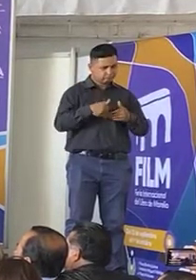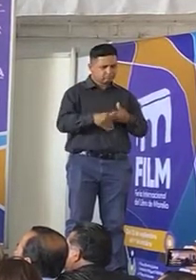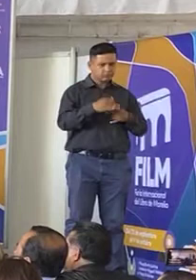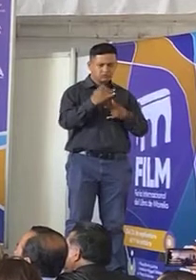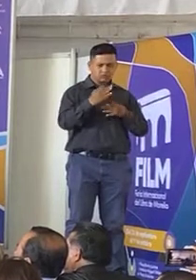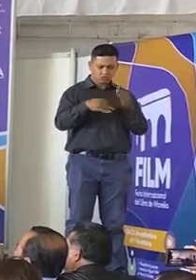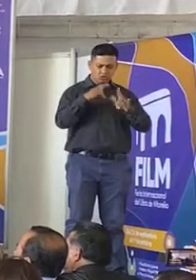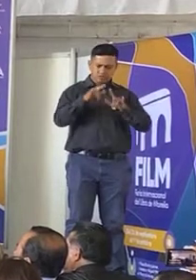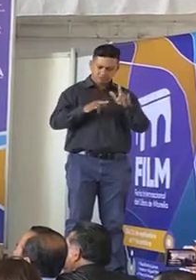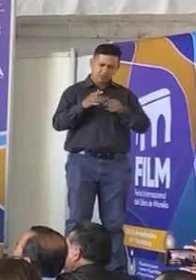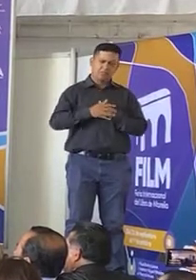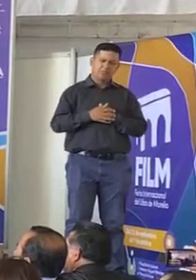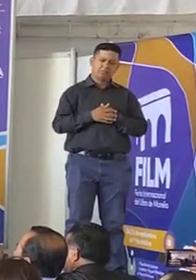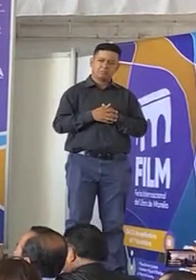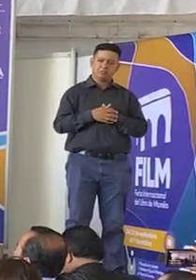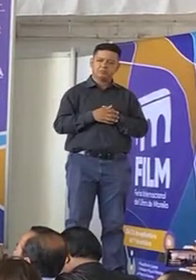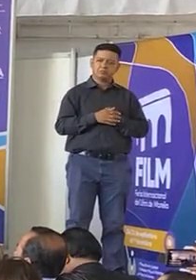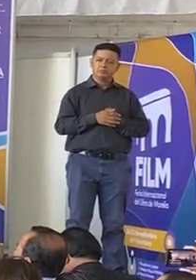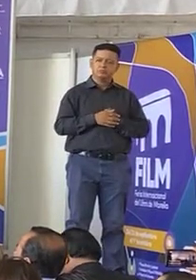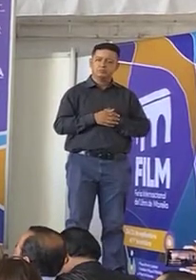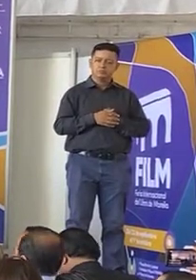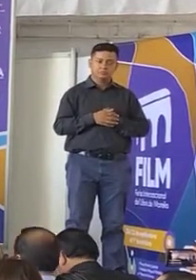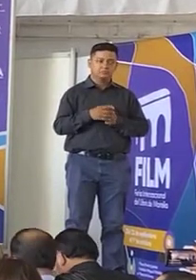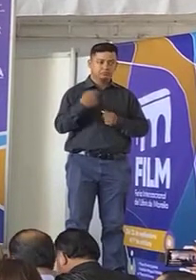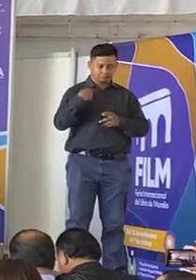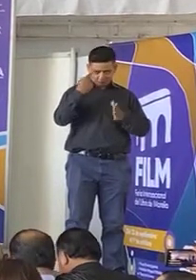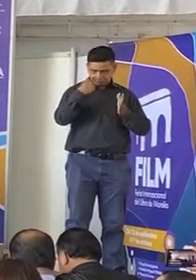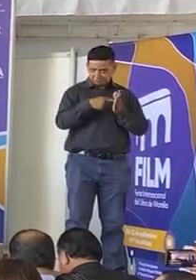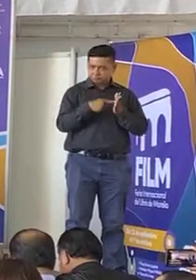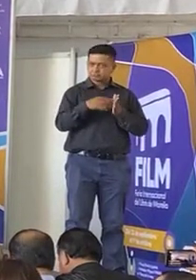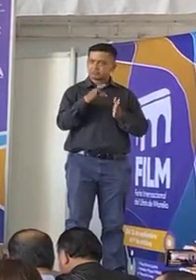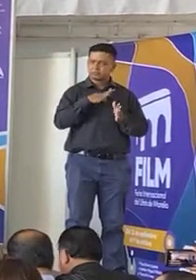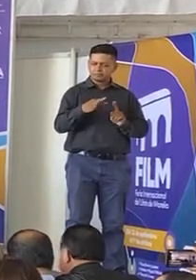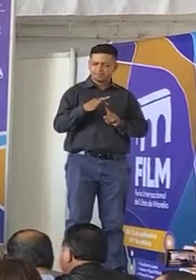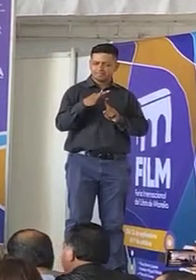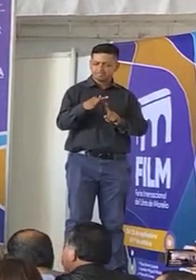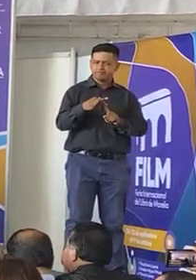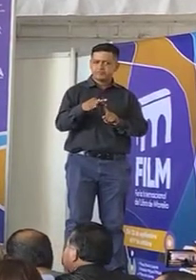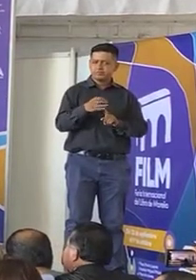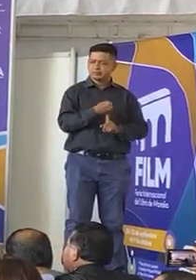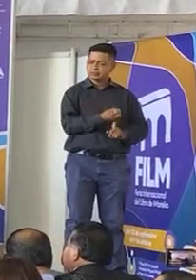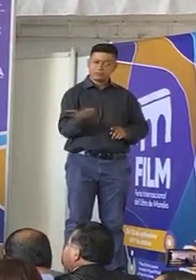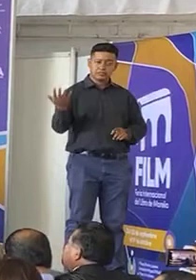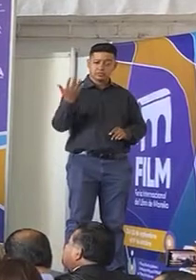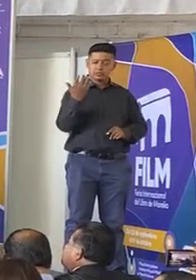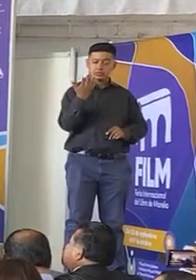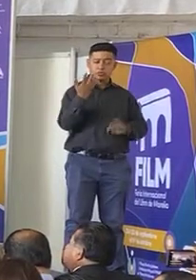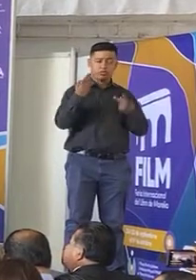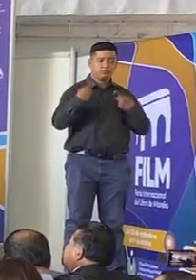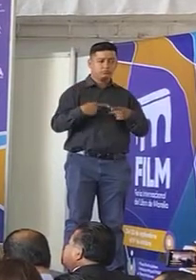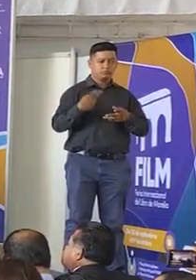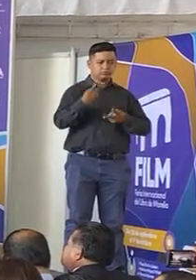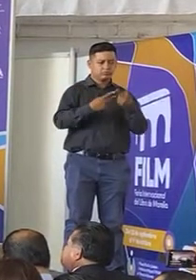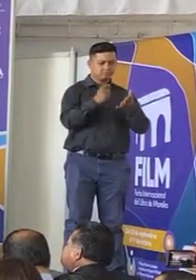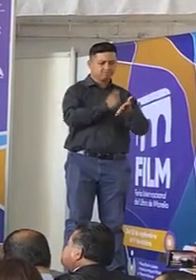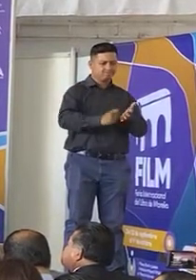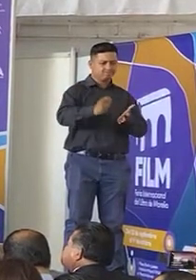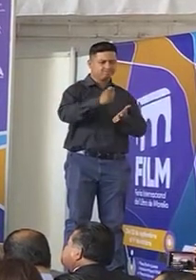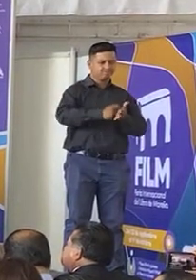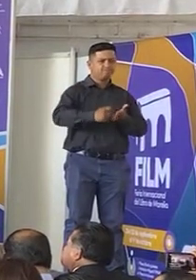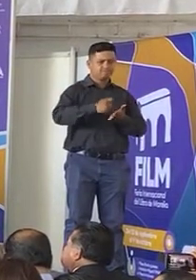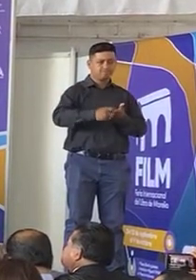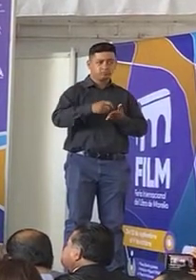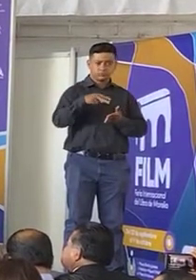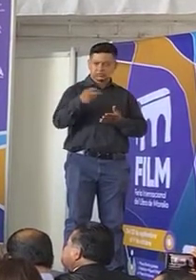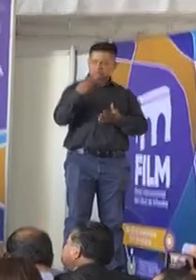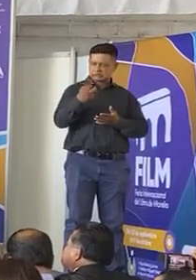Cultural Traspatio, y se presentarán 50 escritores, entre los